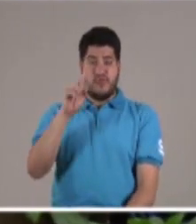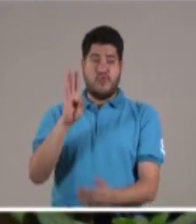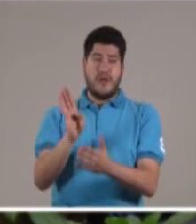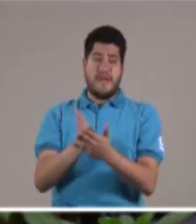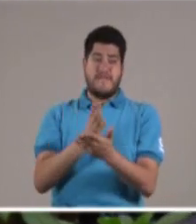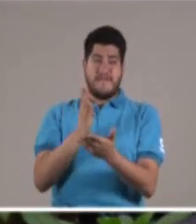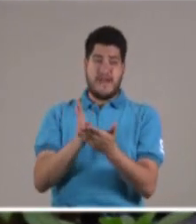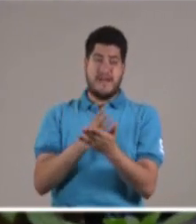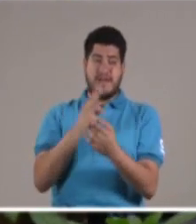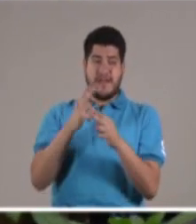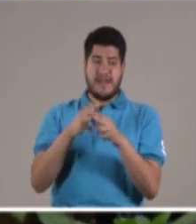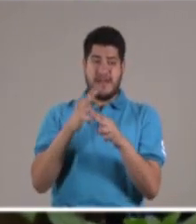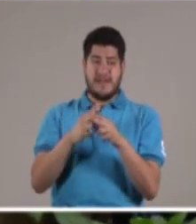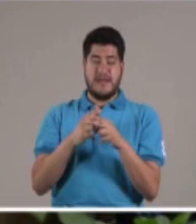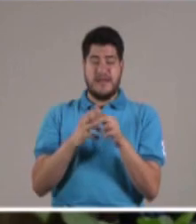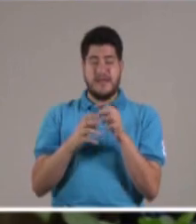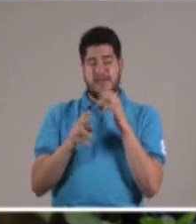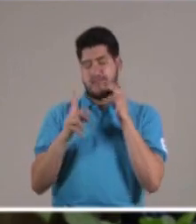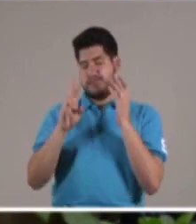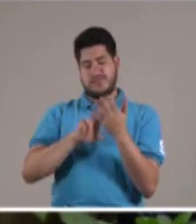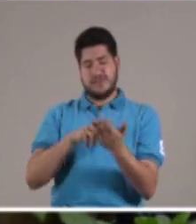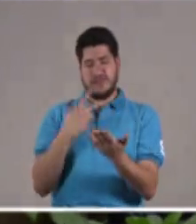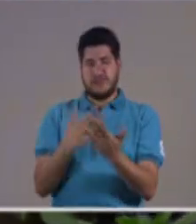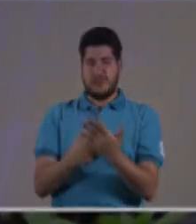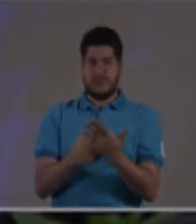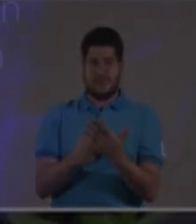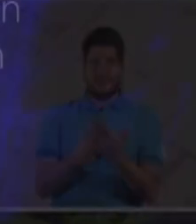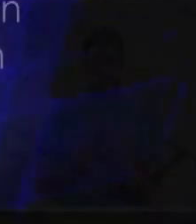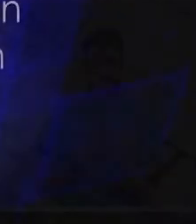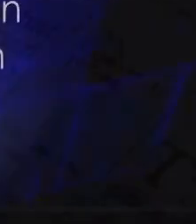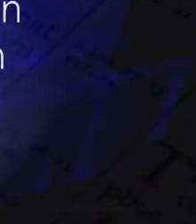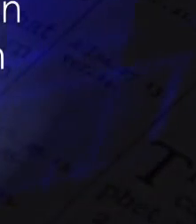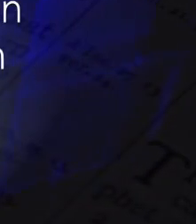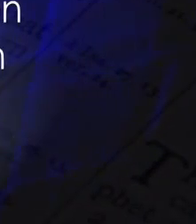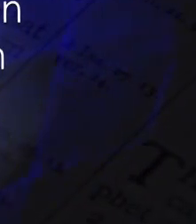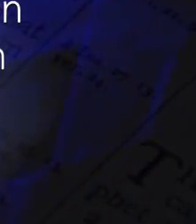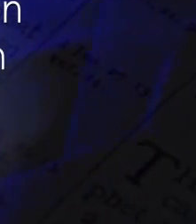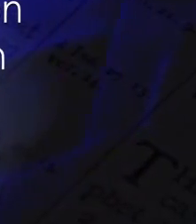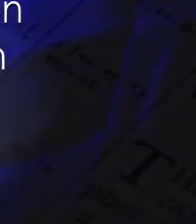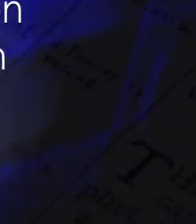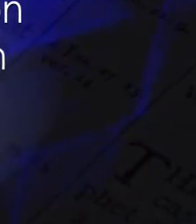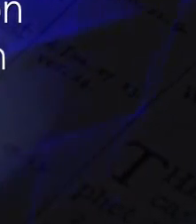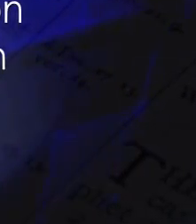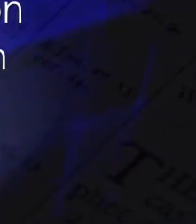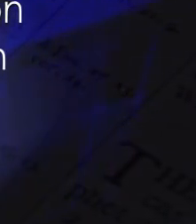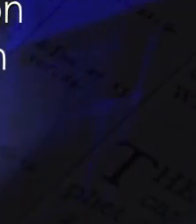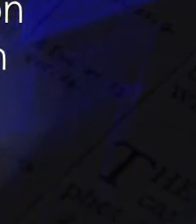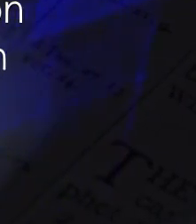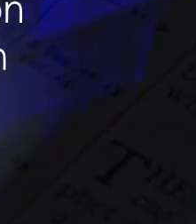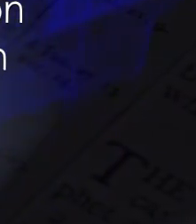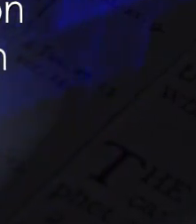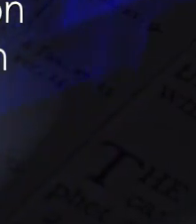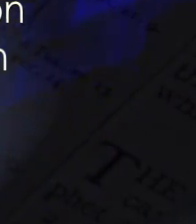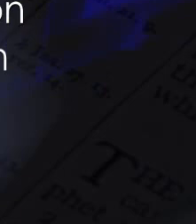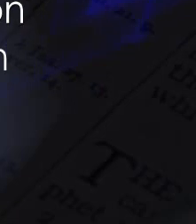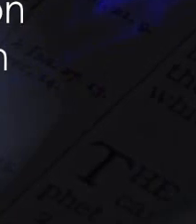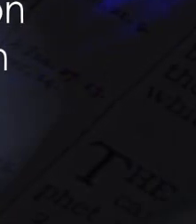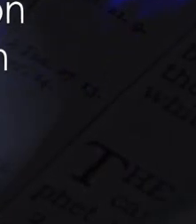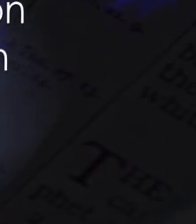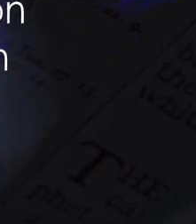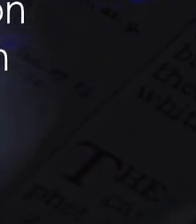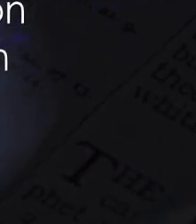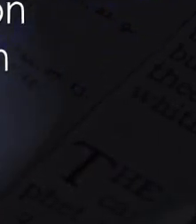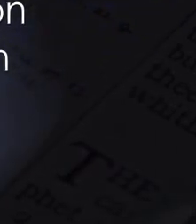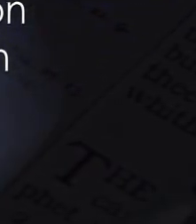que se llama Félix Torres amat en el año 2003 la traducción del